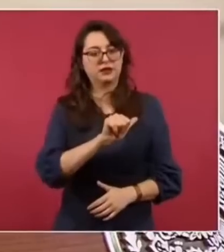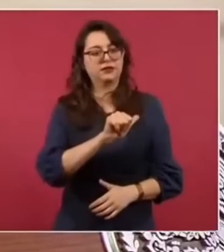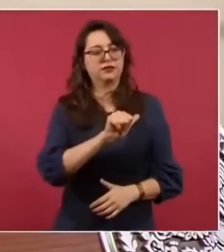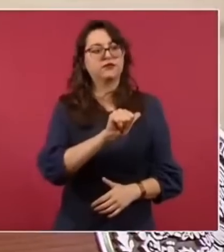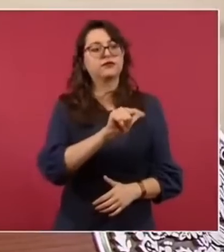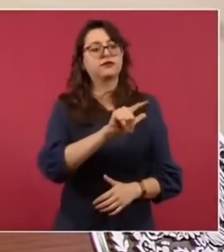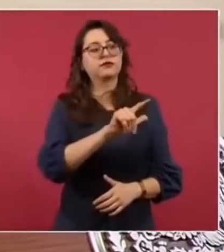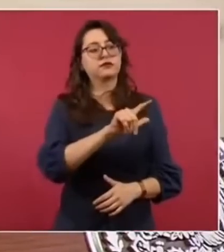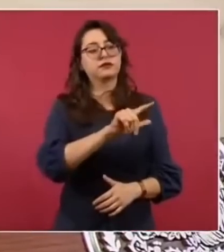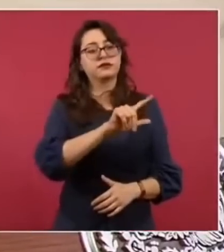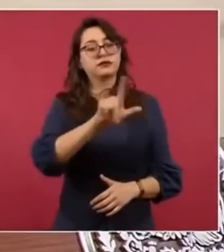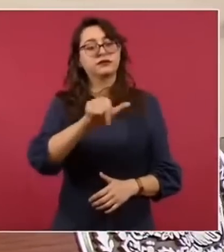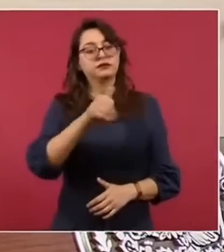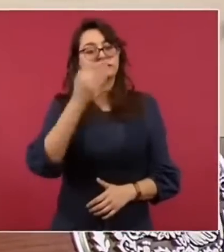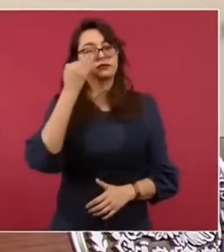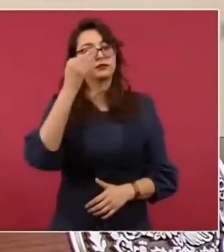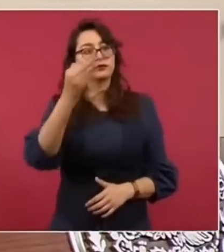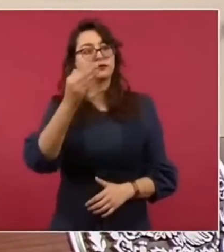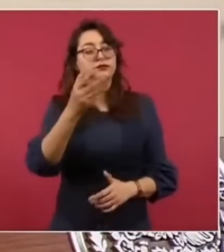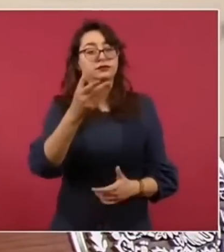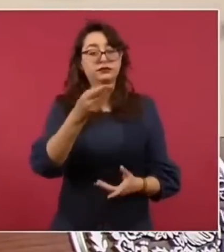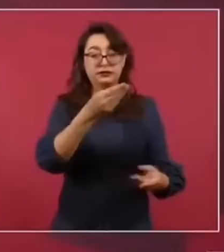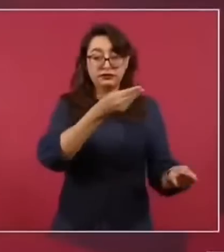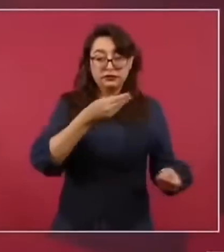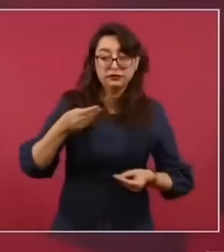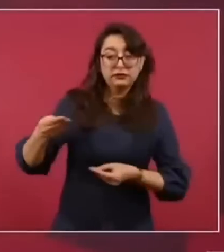decía Keynes, ya vamos a estar muertos.